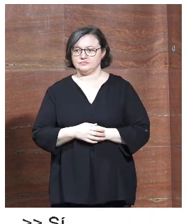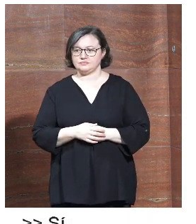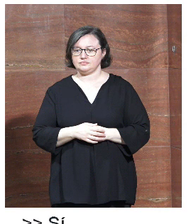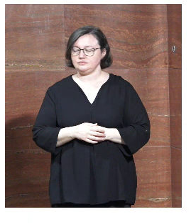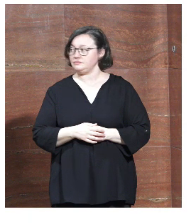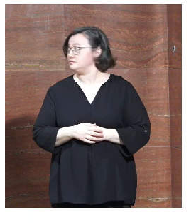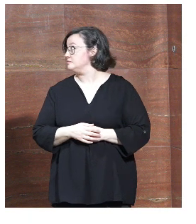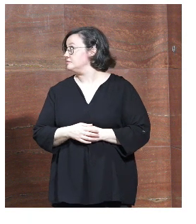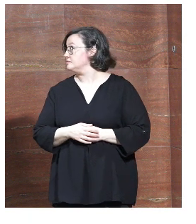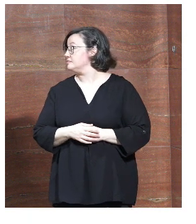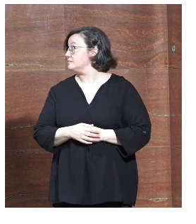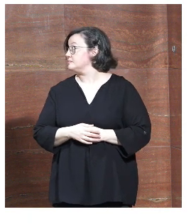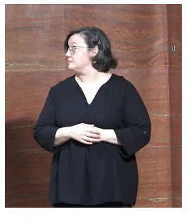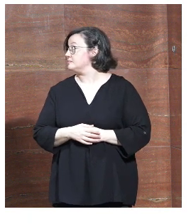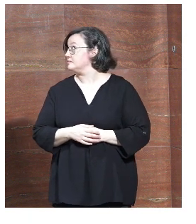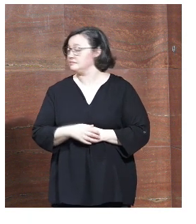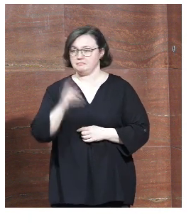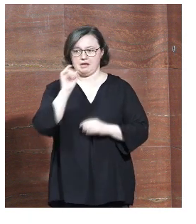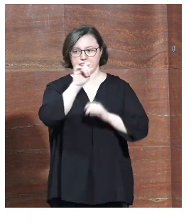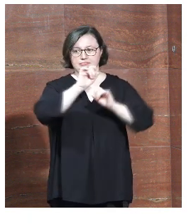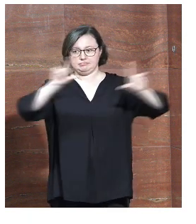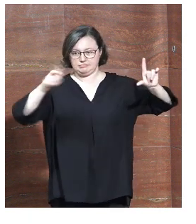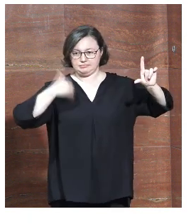Sí, lo tenéis. Muy bien.